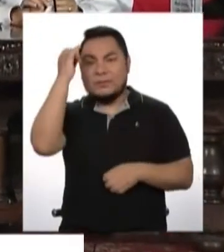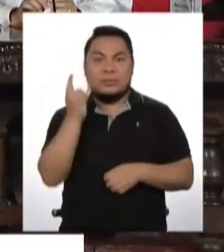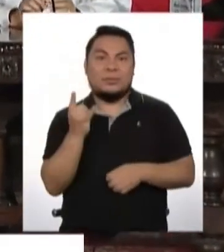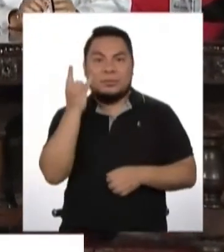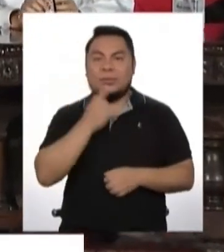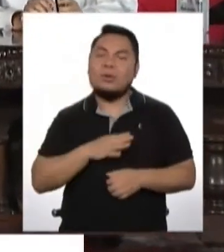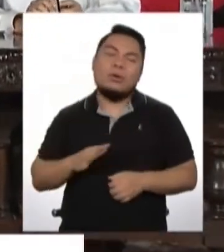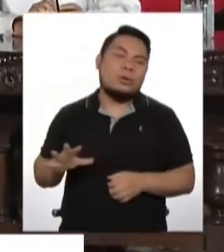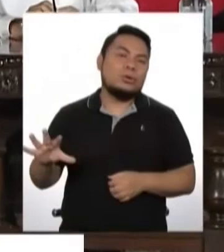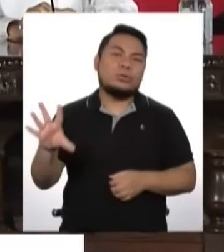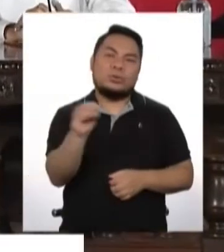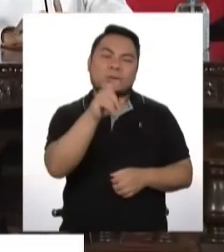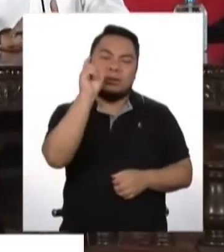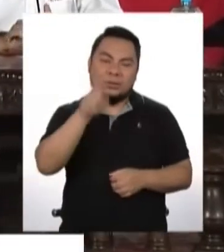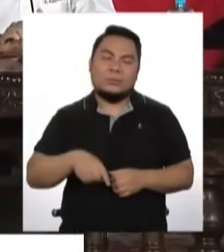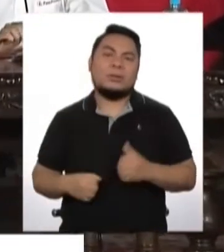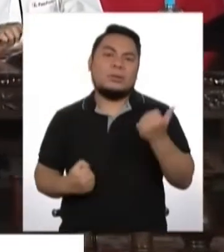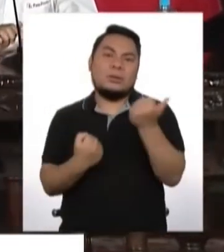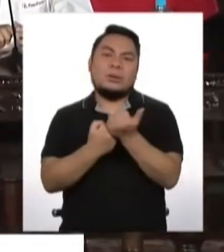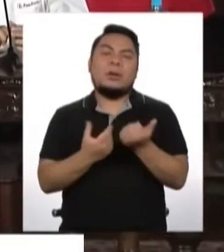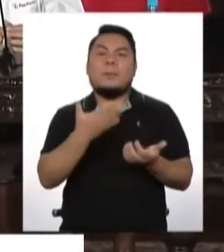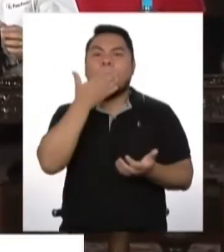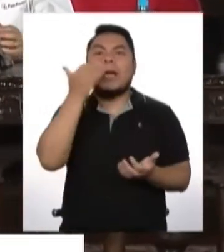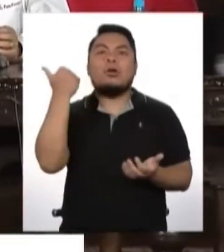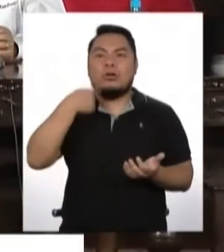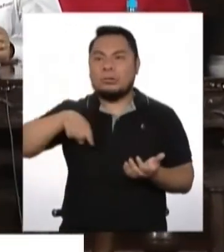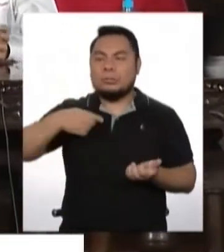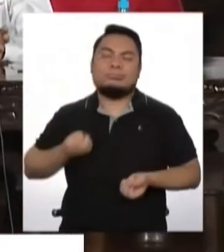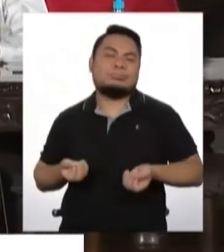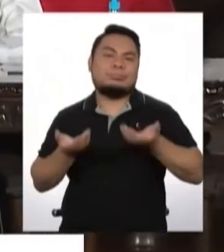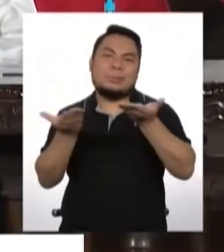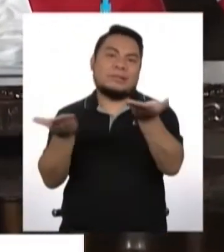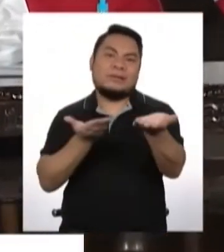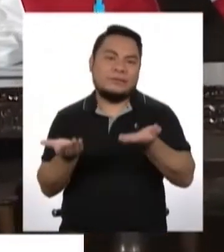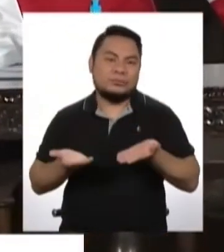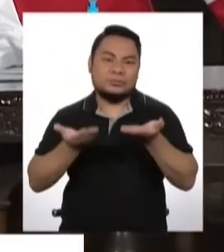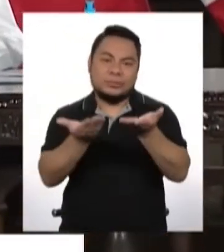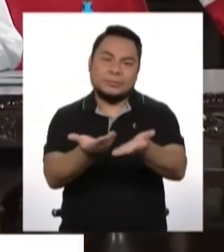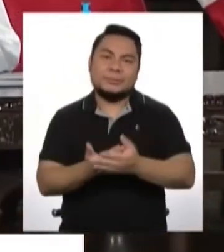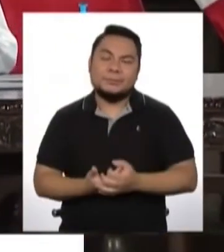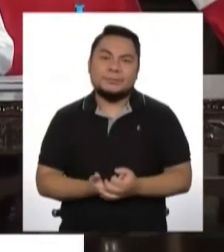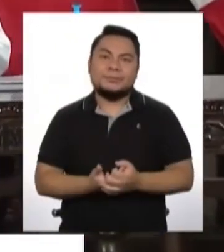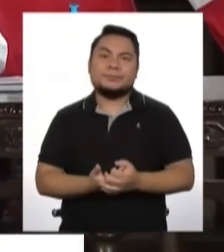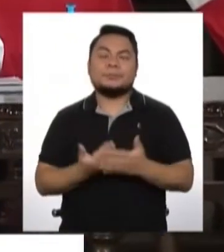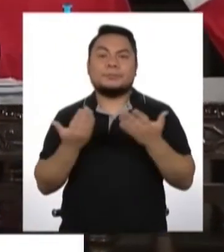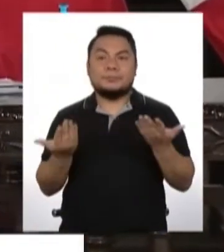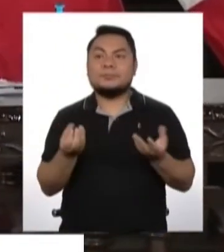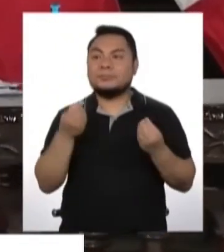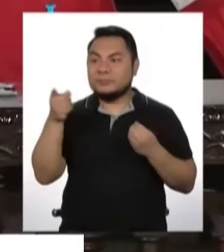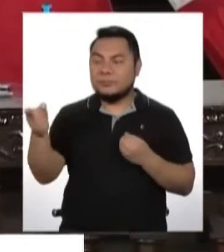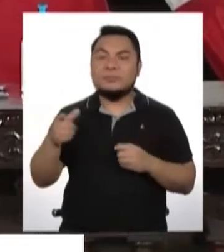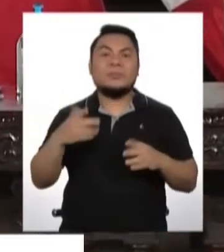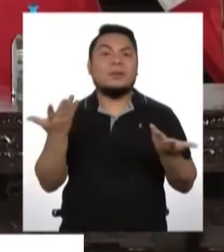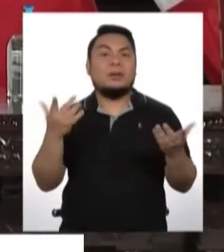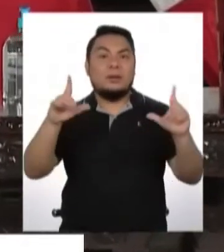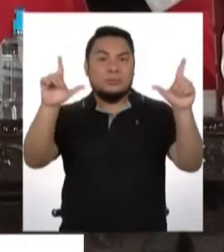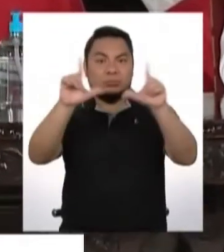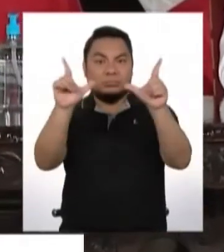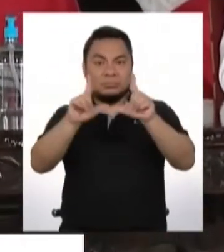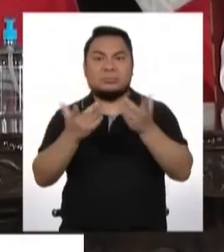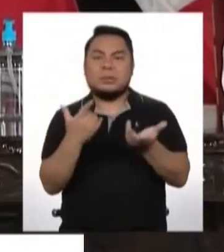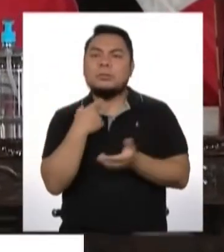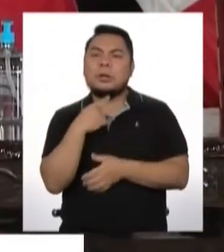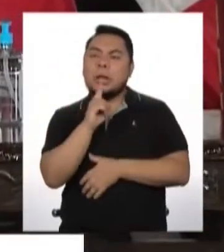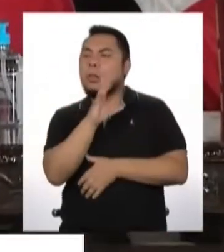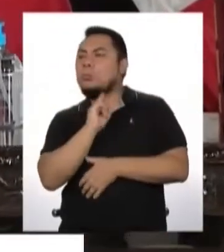todos tenemos que poner lo mejor de nosotros. ¿Y cómo los medios de comunicación no van a hacer lo propio.